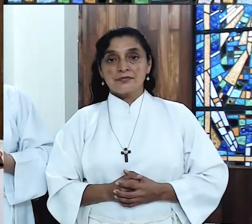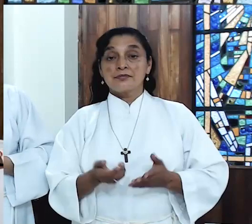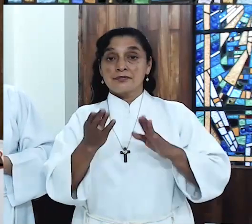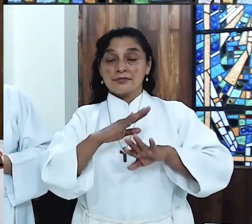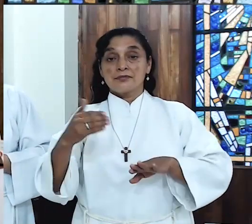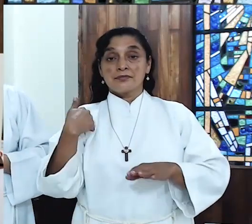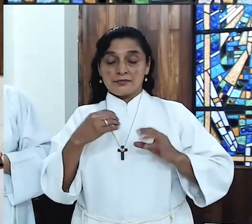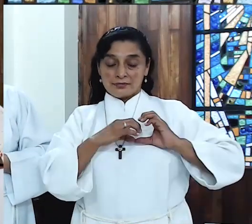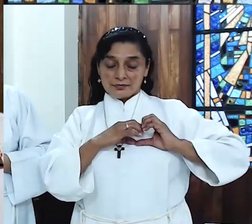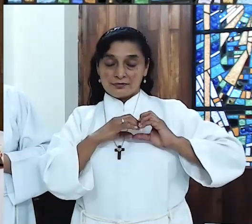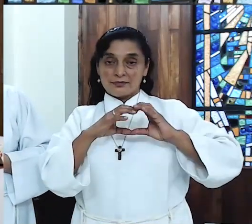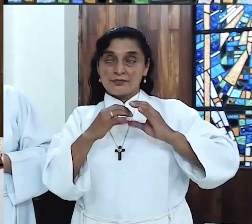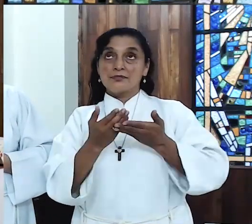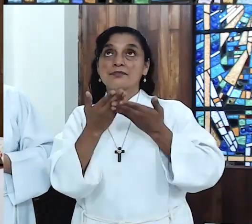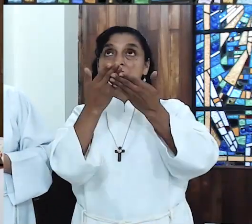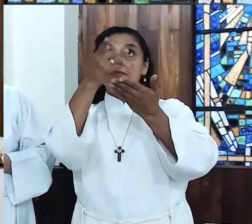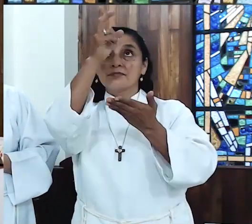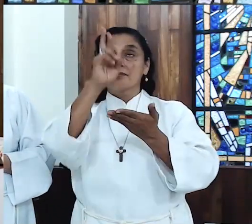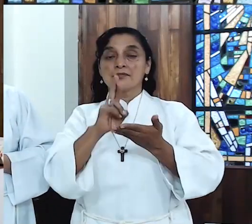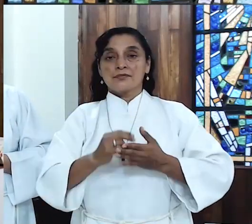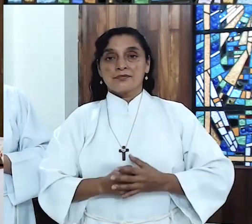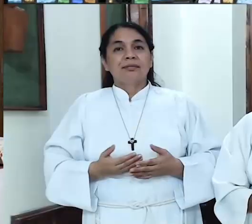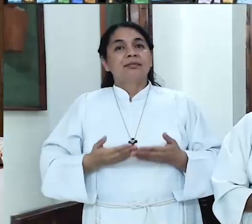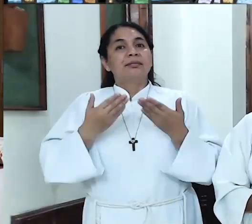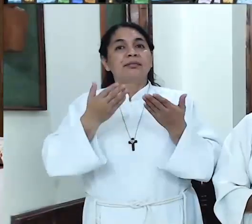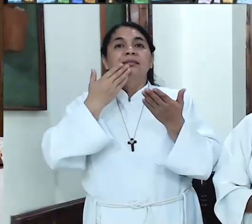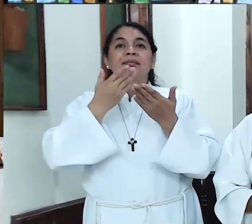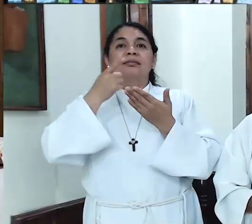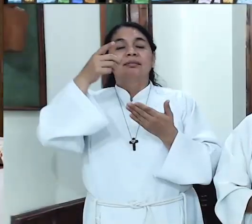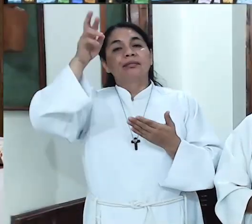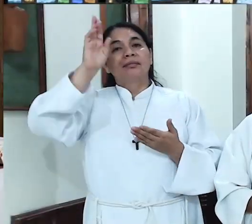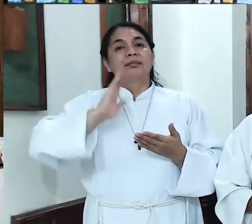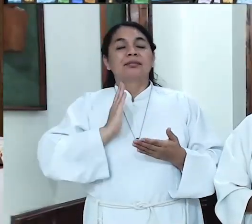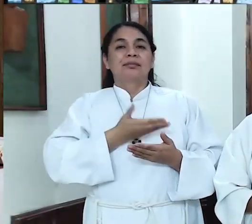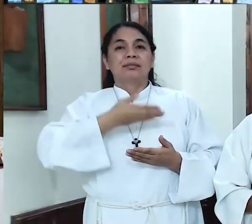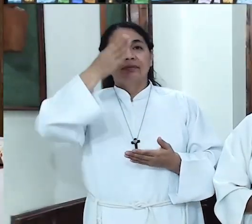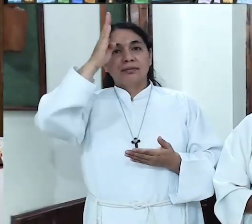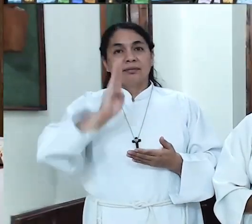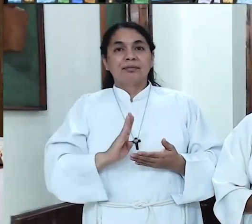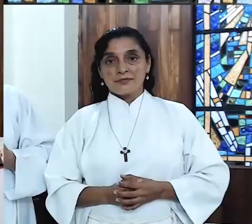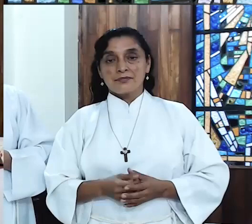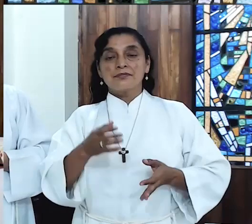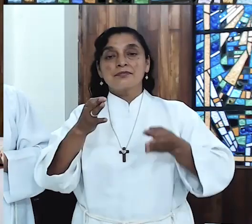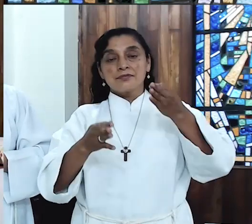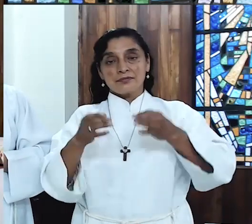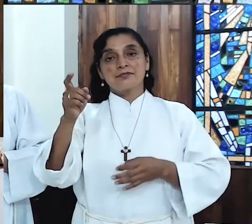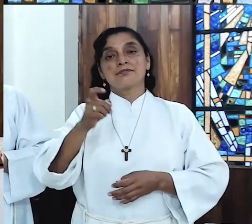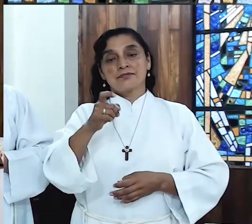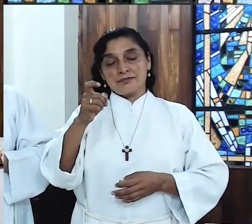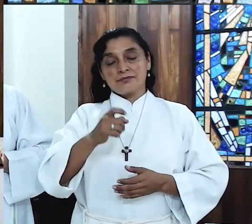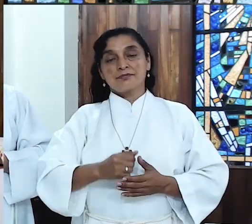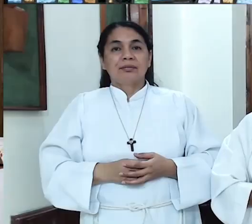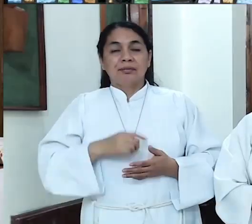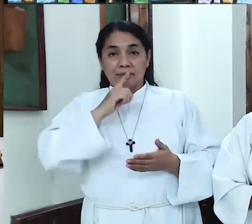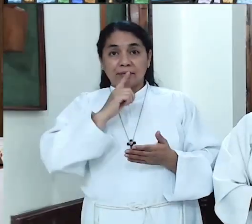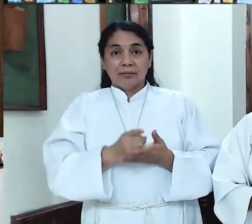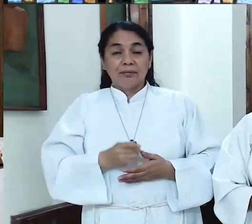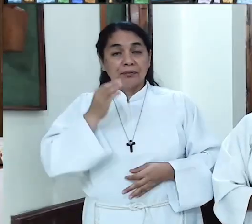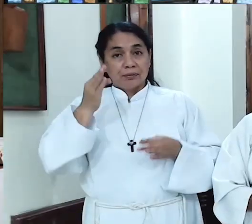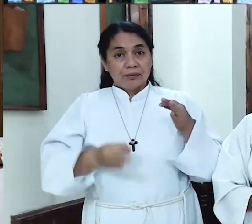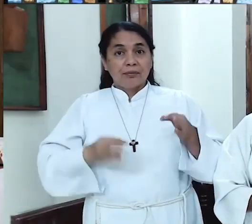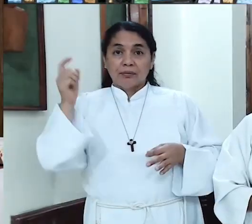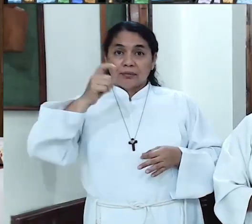Lo tenemos levantado hacia el Señor. Demos gracias al Señor nuestro Dios. Es justo y necesario. En verdad es